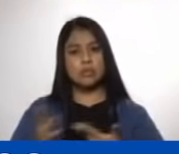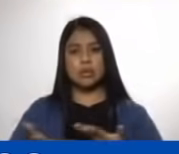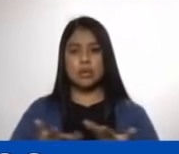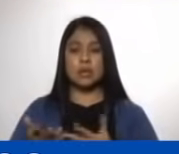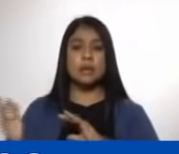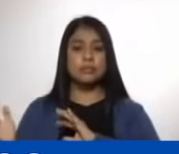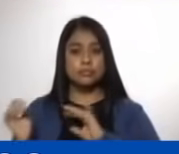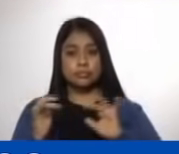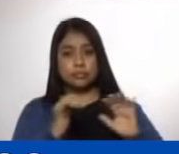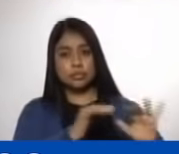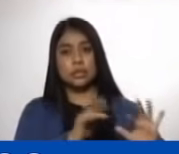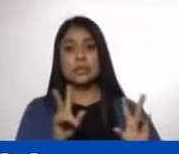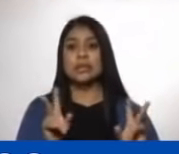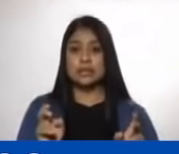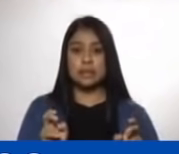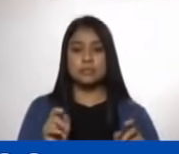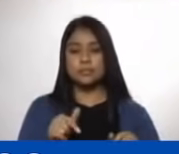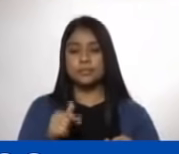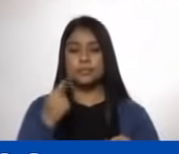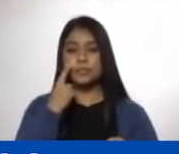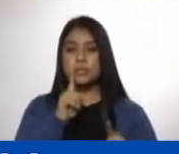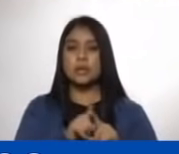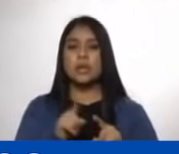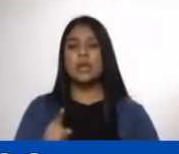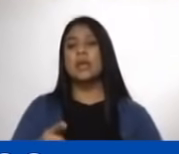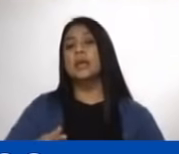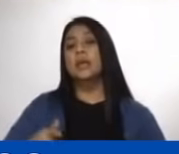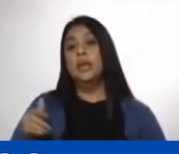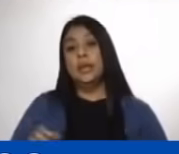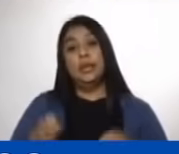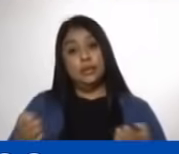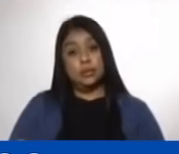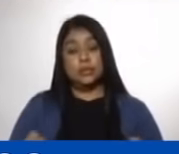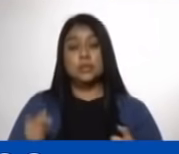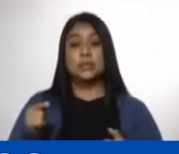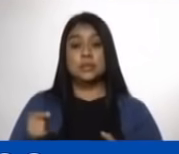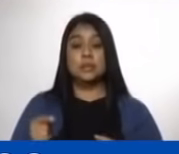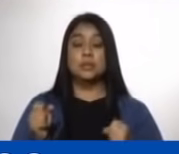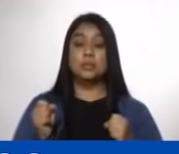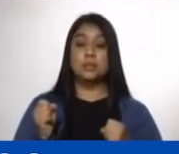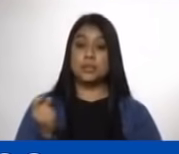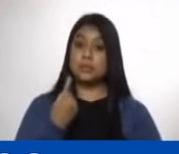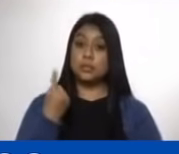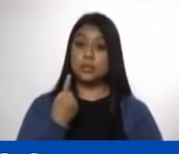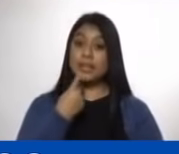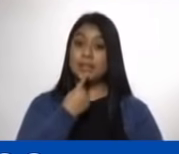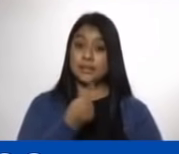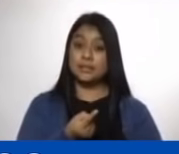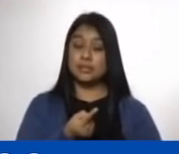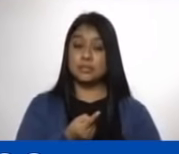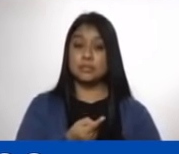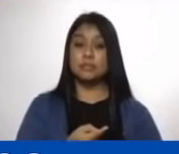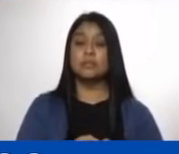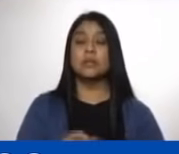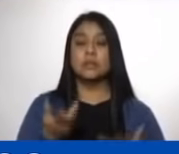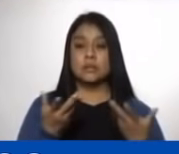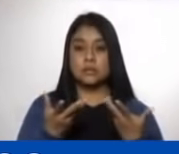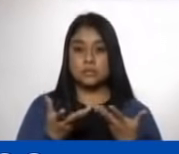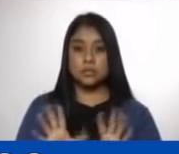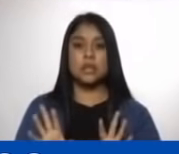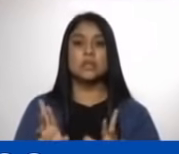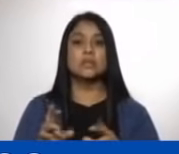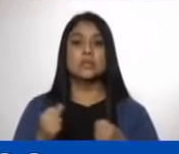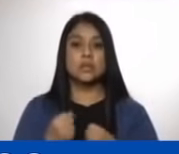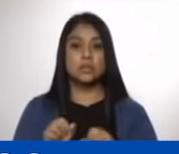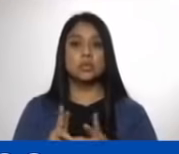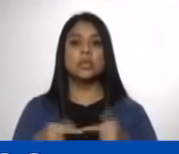del ámbito del tema migratorio. En ese sentido, cabe destacar que se estableció una reunión